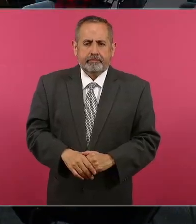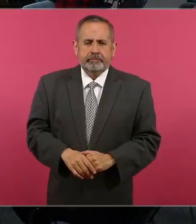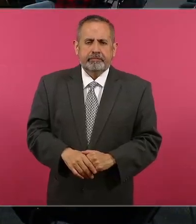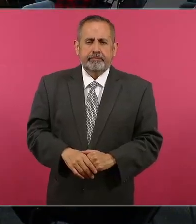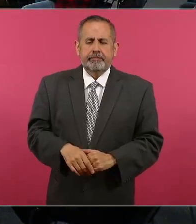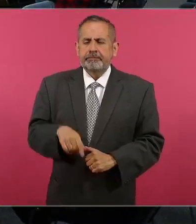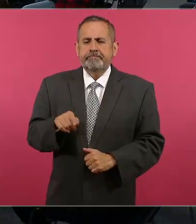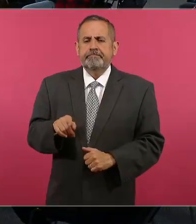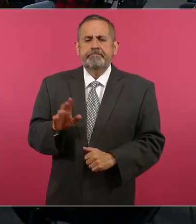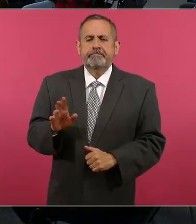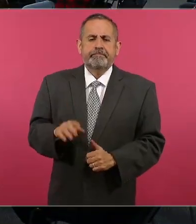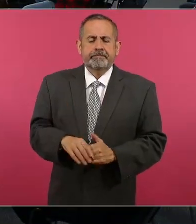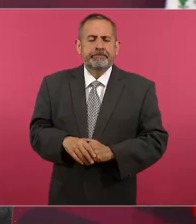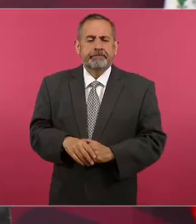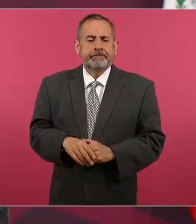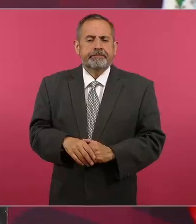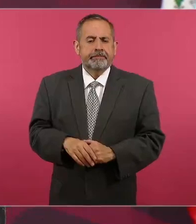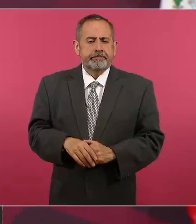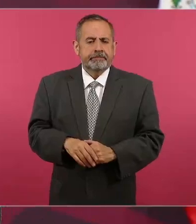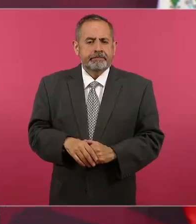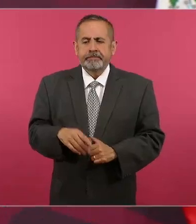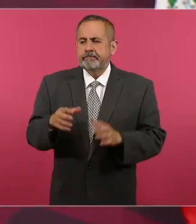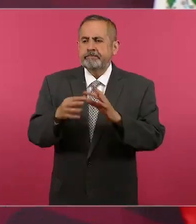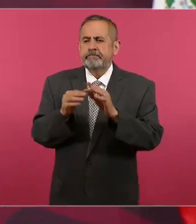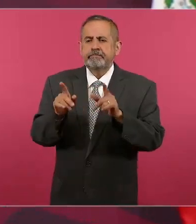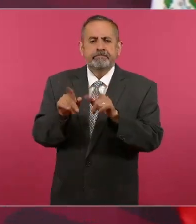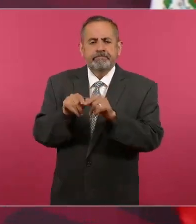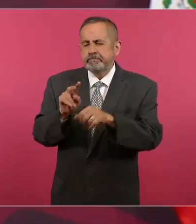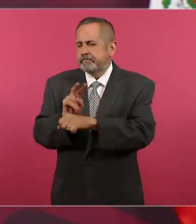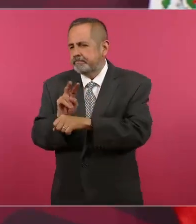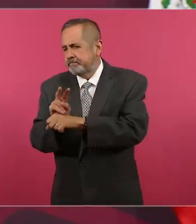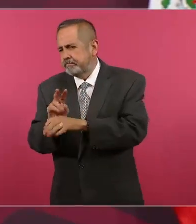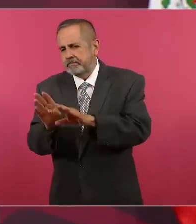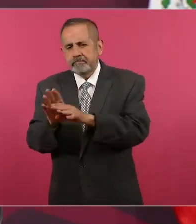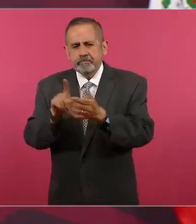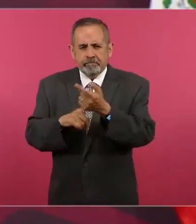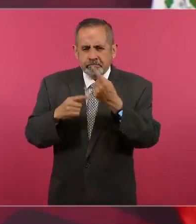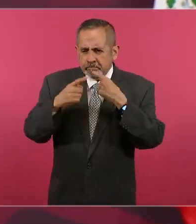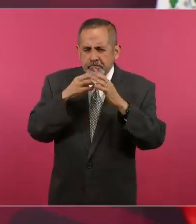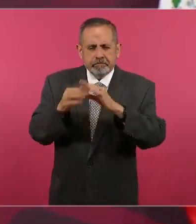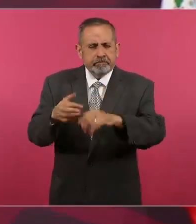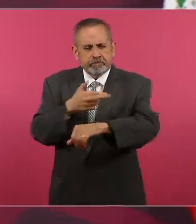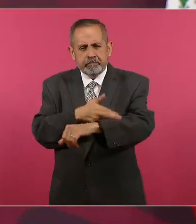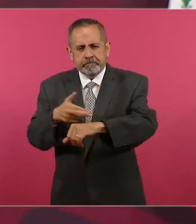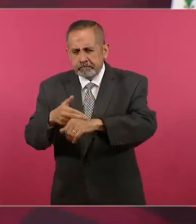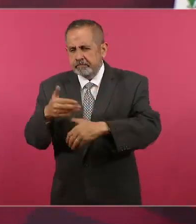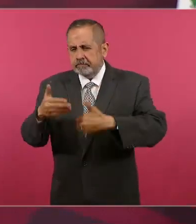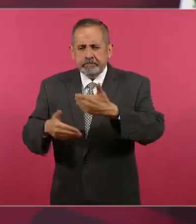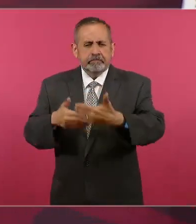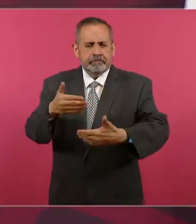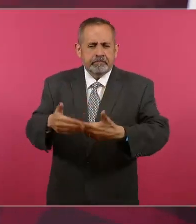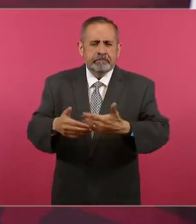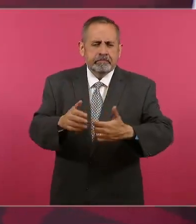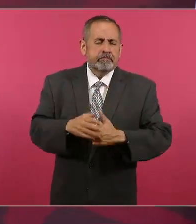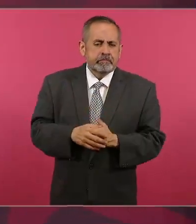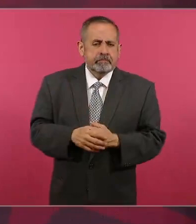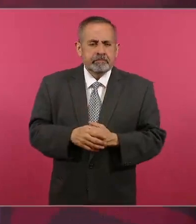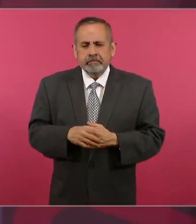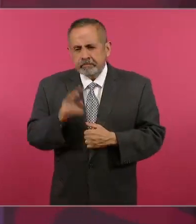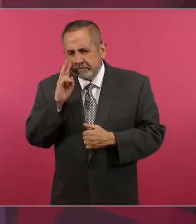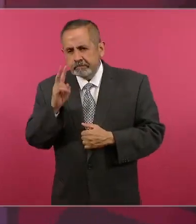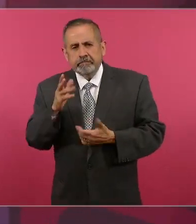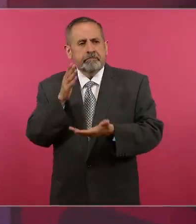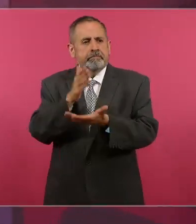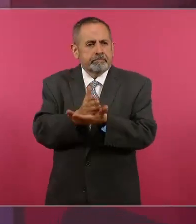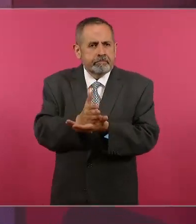No es nada más por la supervisión, que sí tenemos que ir porque vamos a ir parando, viendo